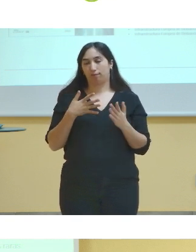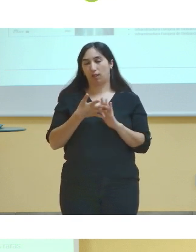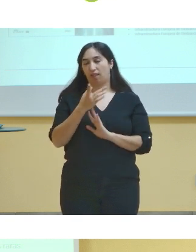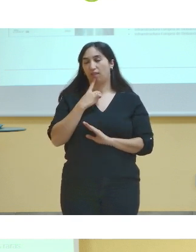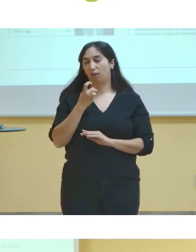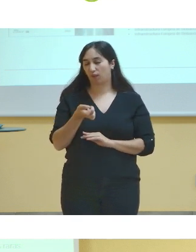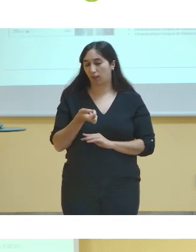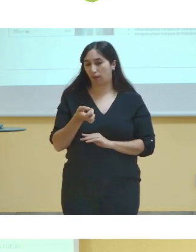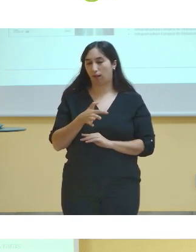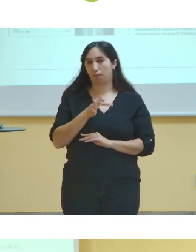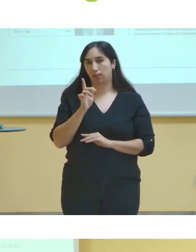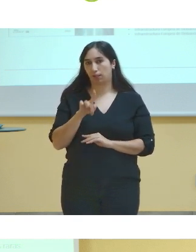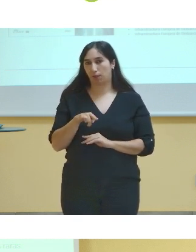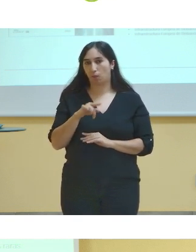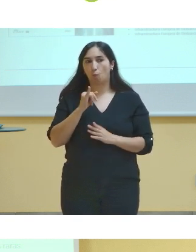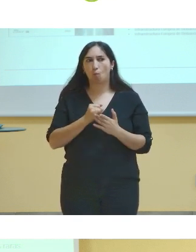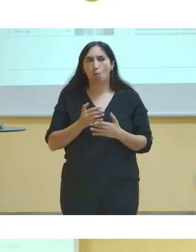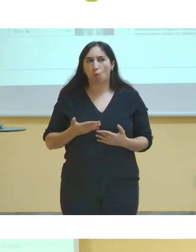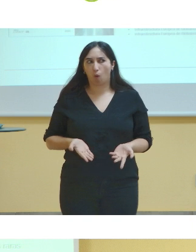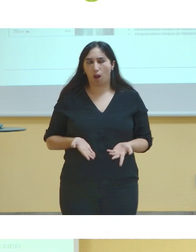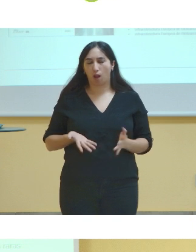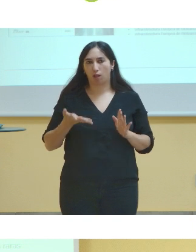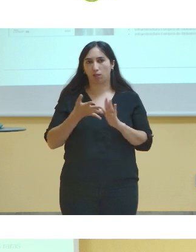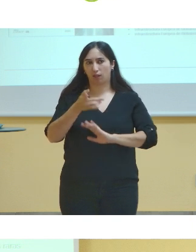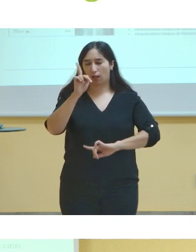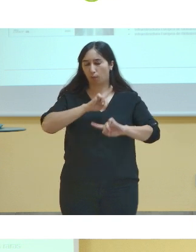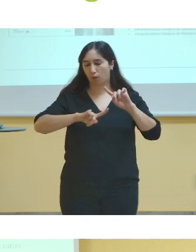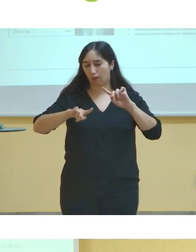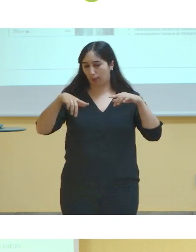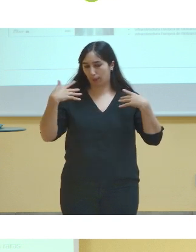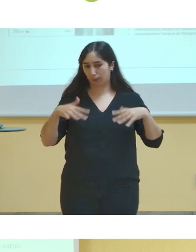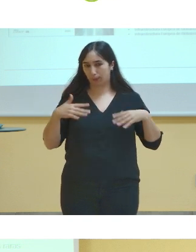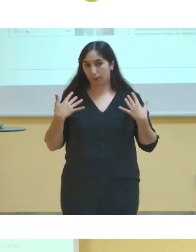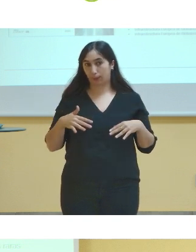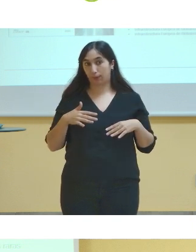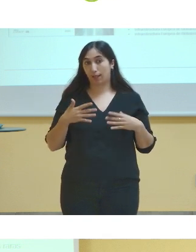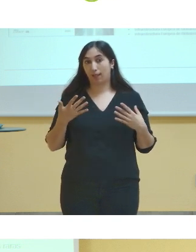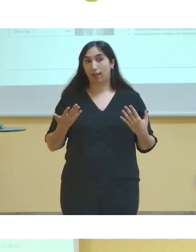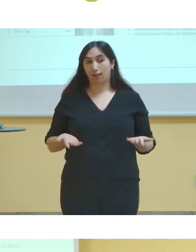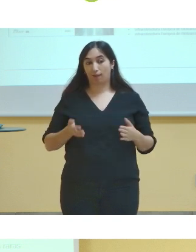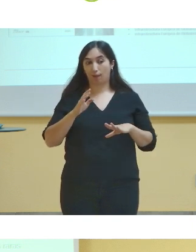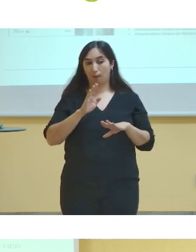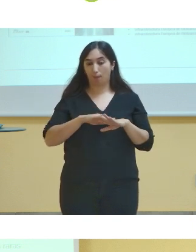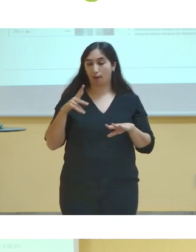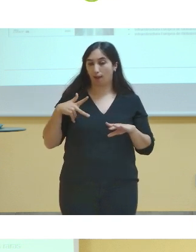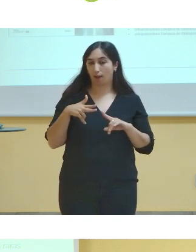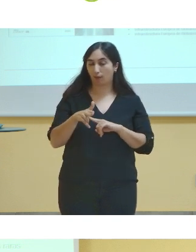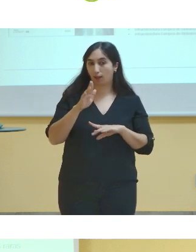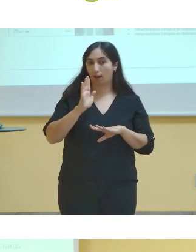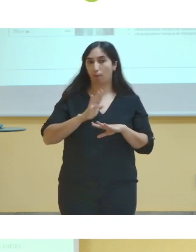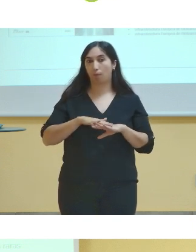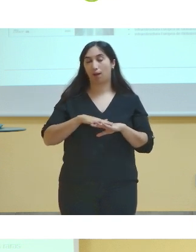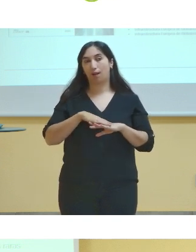complejísimo, además qué muestras, en fin, es un problema bien grande, ¿no? Para evitar y facilitar la investigación tenemos